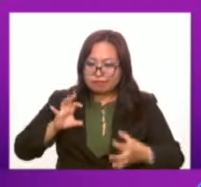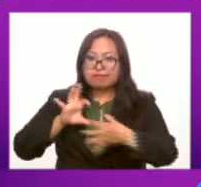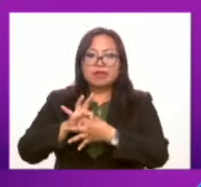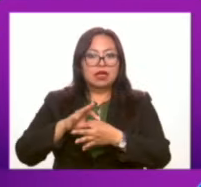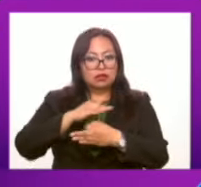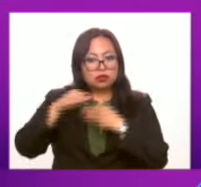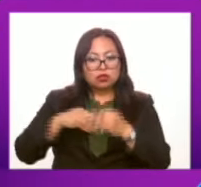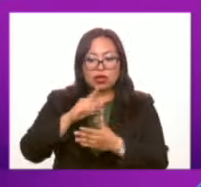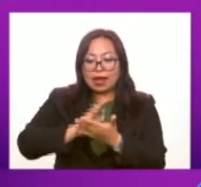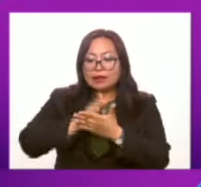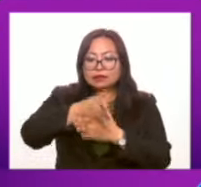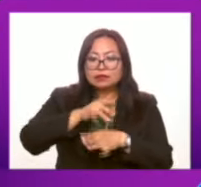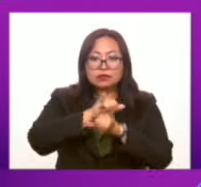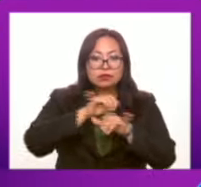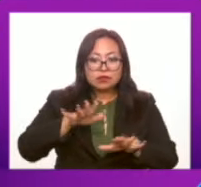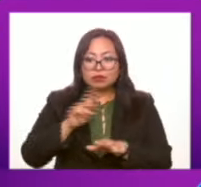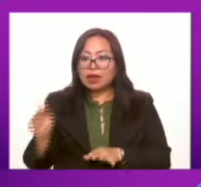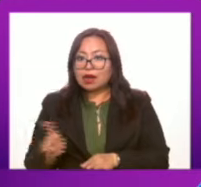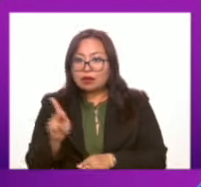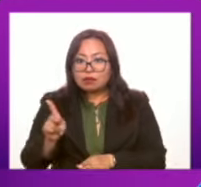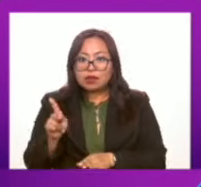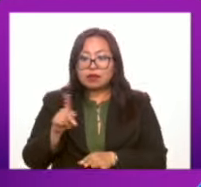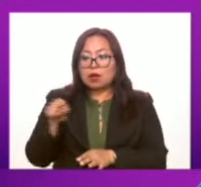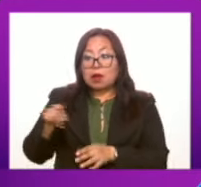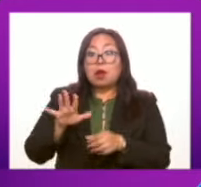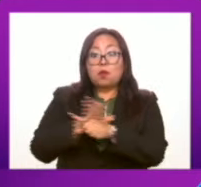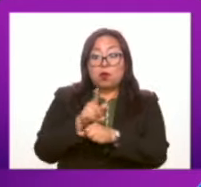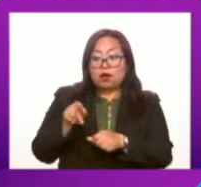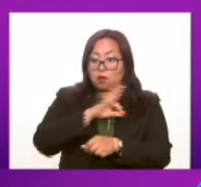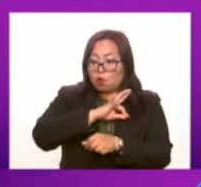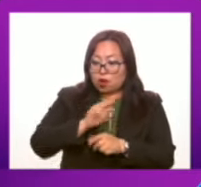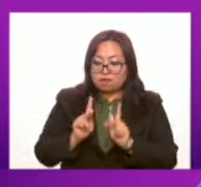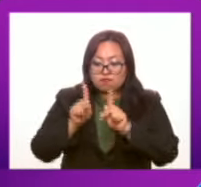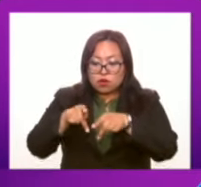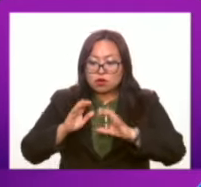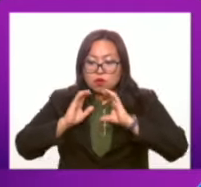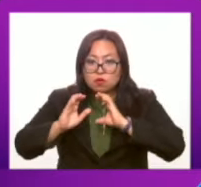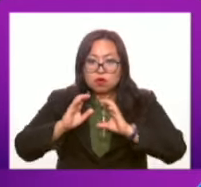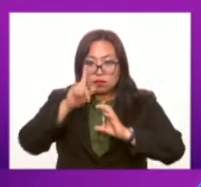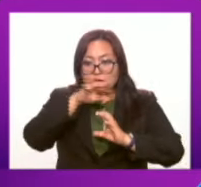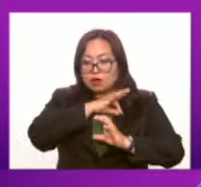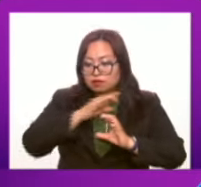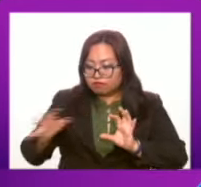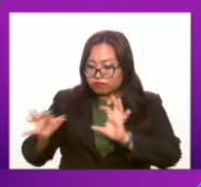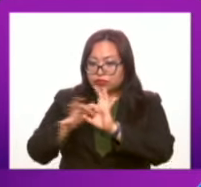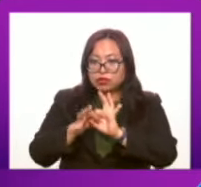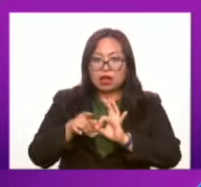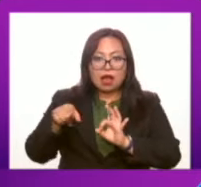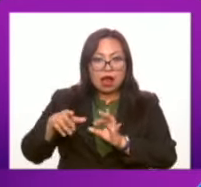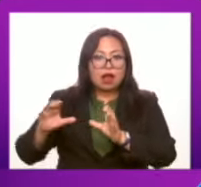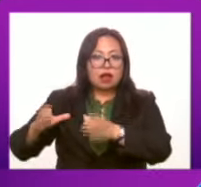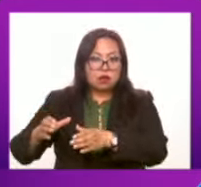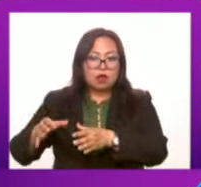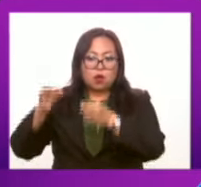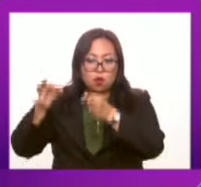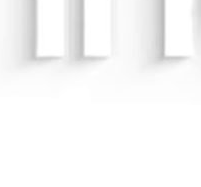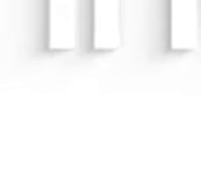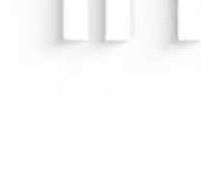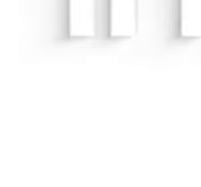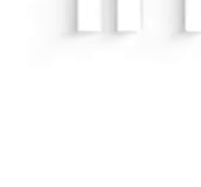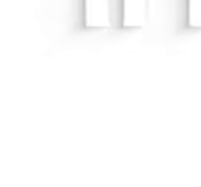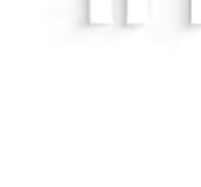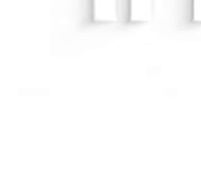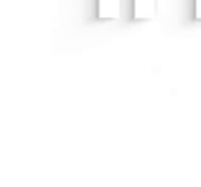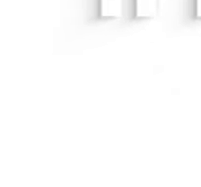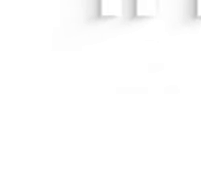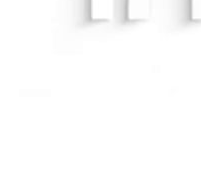el acceso a la información sea el puente entre los pueblos originarios y, desde luego, el desarrollo sostenible.